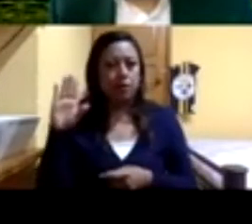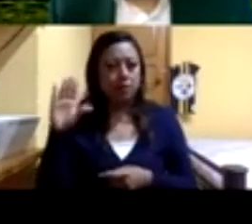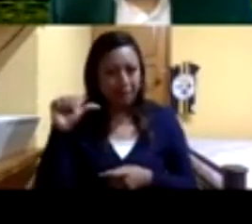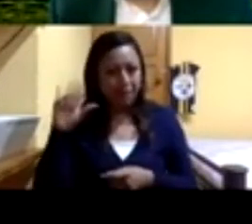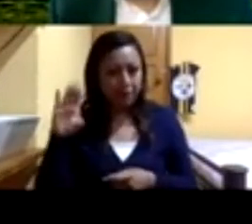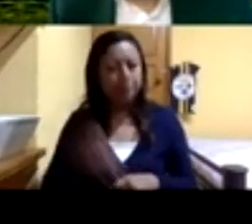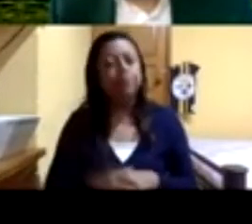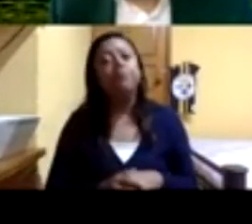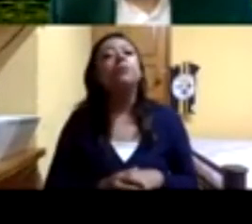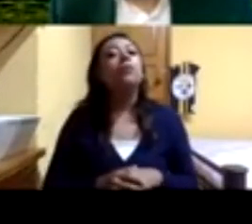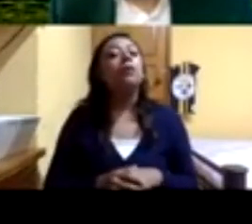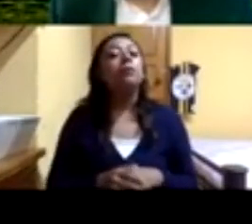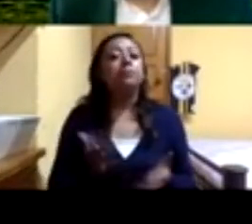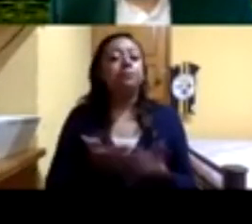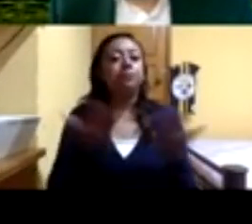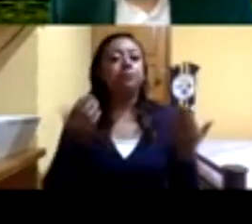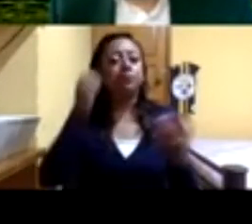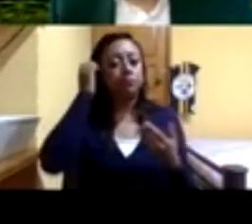Creo que